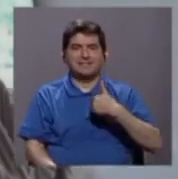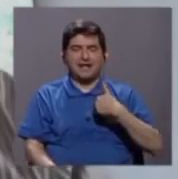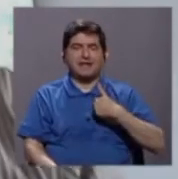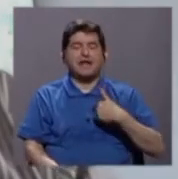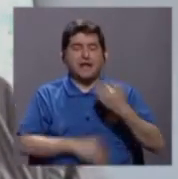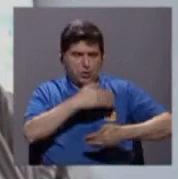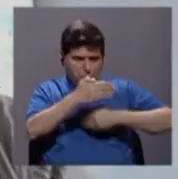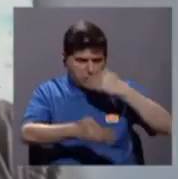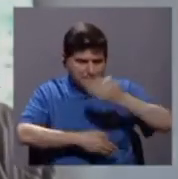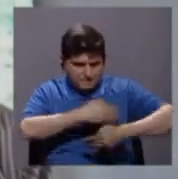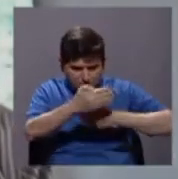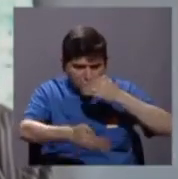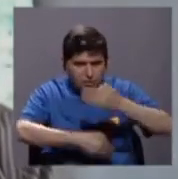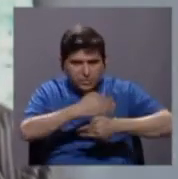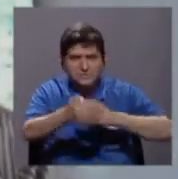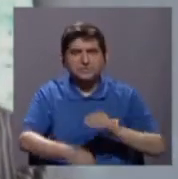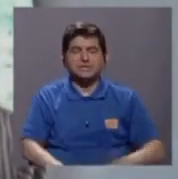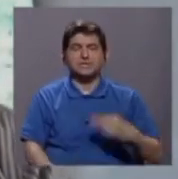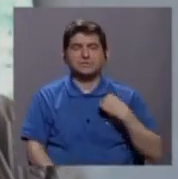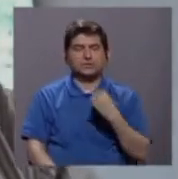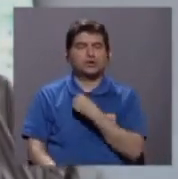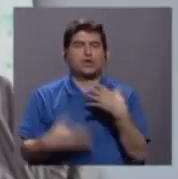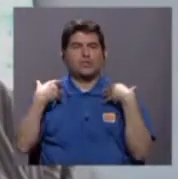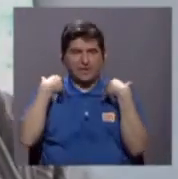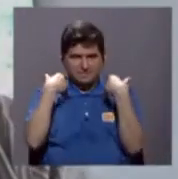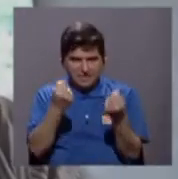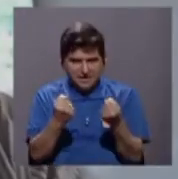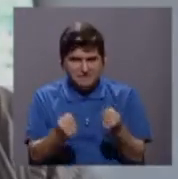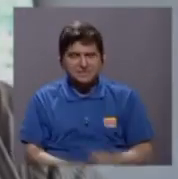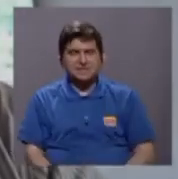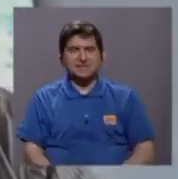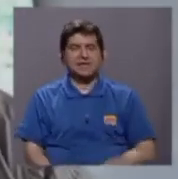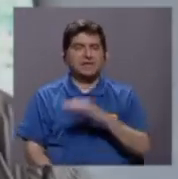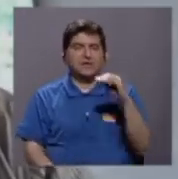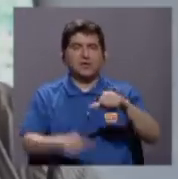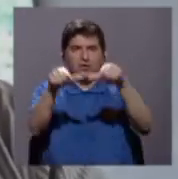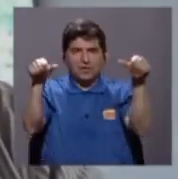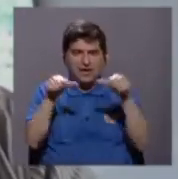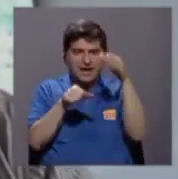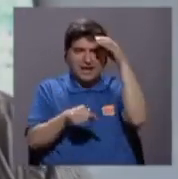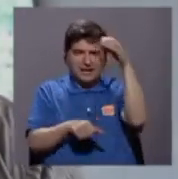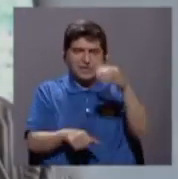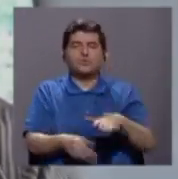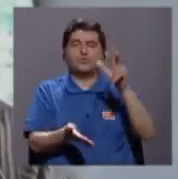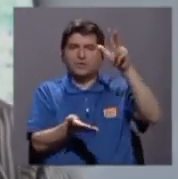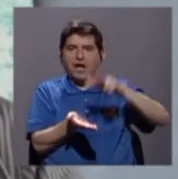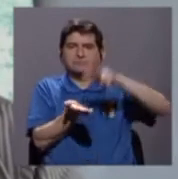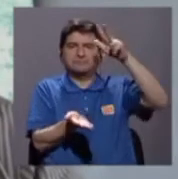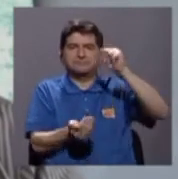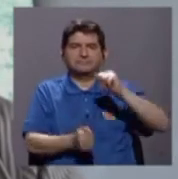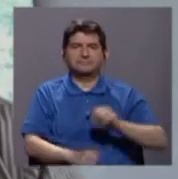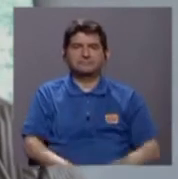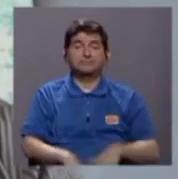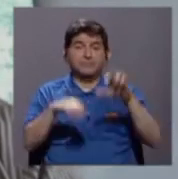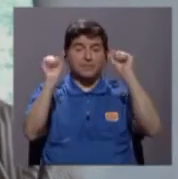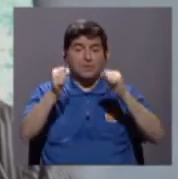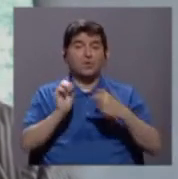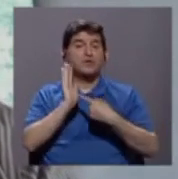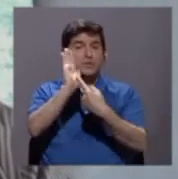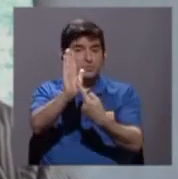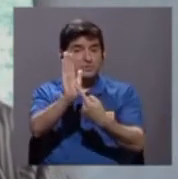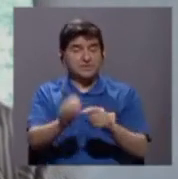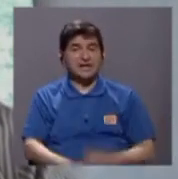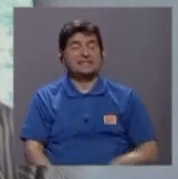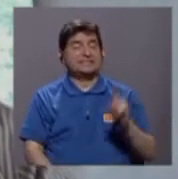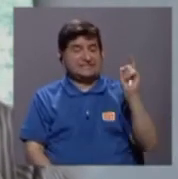los protocolos del Ministerio de Salud y del subsectorial de Cultura estuvieran aprobados para poderles llevar eso, porque